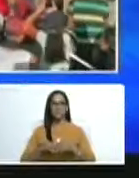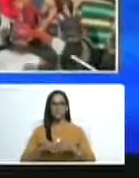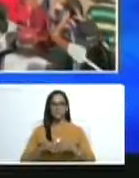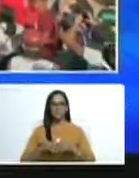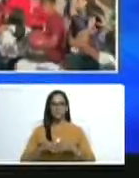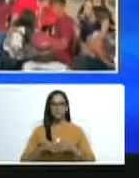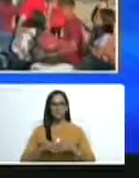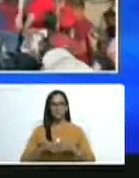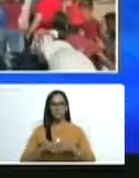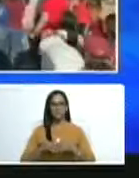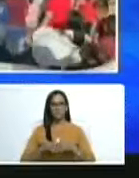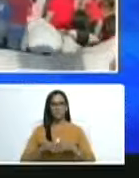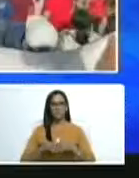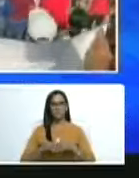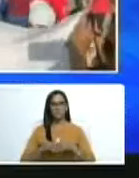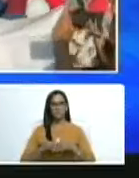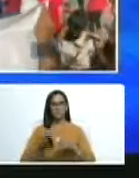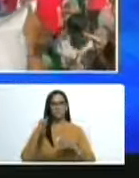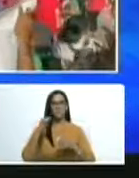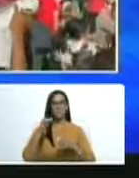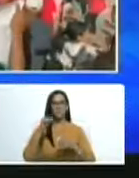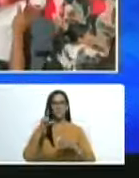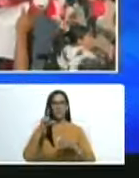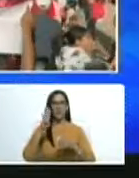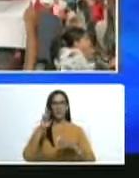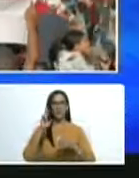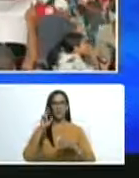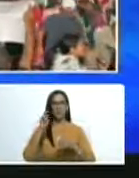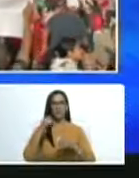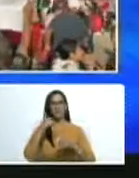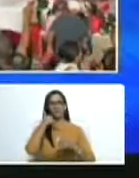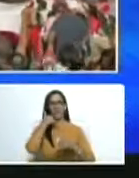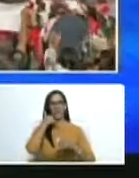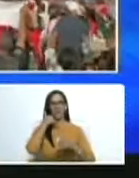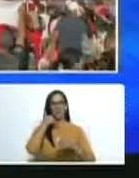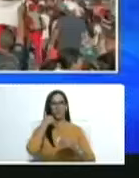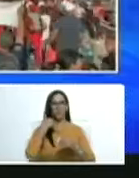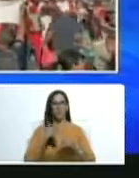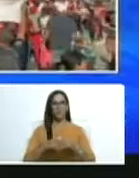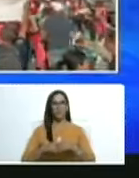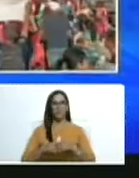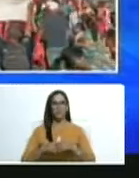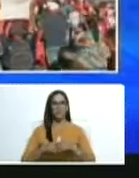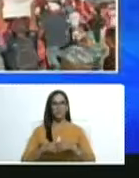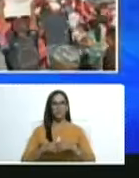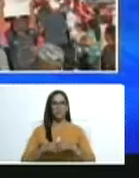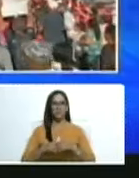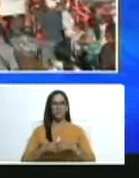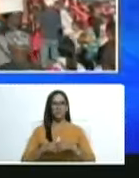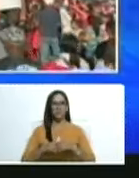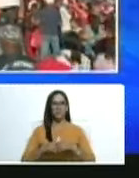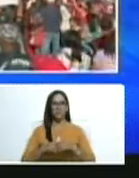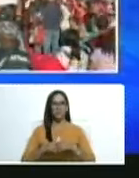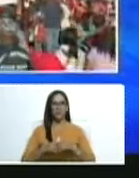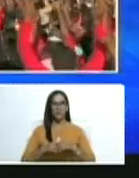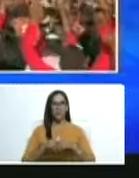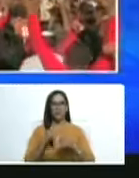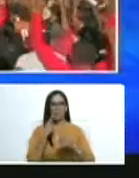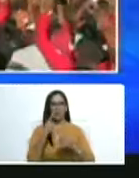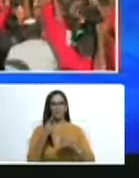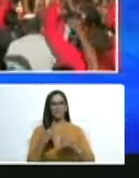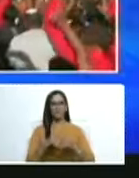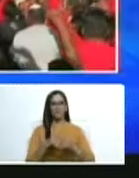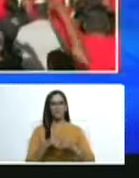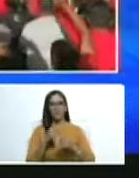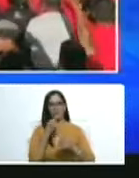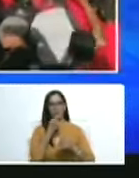Mira, no, vale. Alberto García, me pone aquí el teléfono, Alberto García. Y me pone, mira,